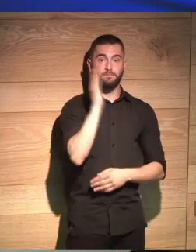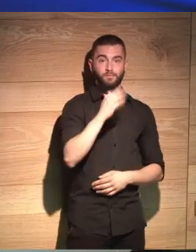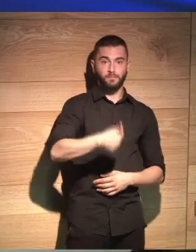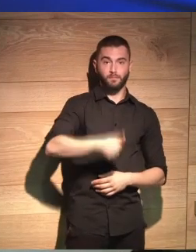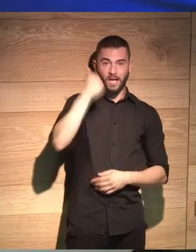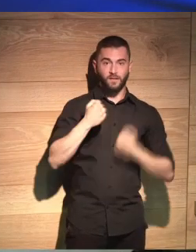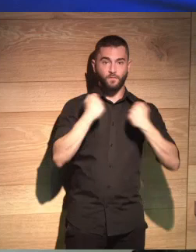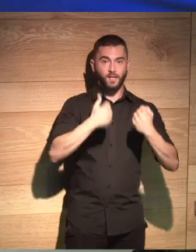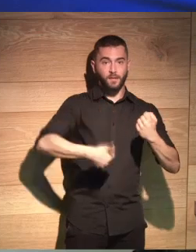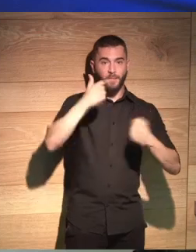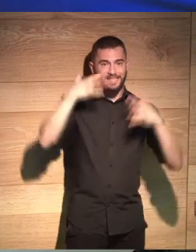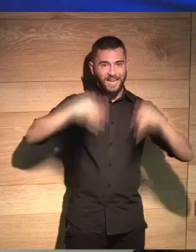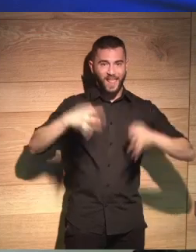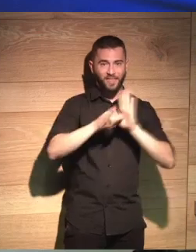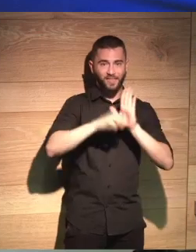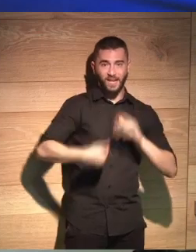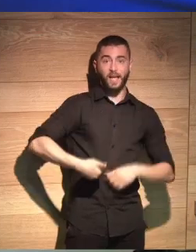fuerza y que se acerque más a la realidad